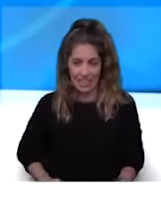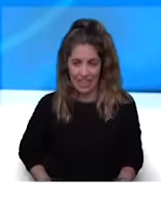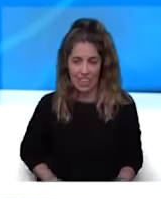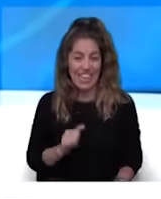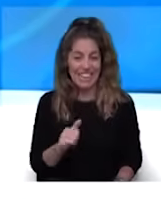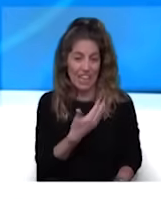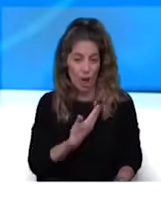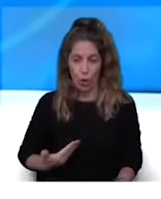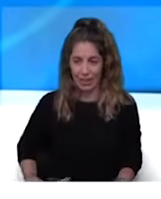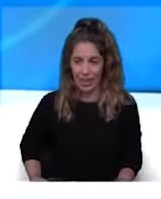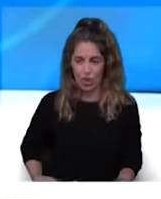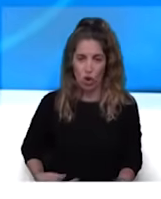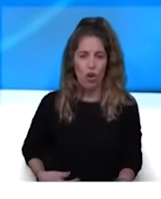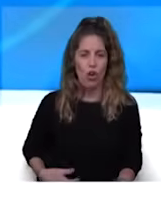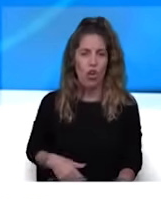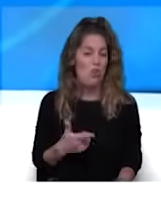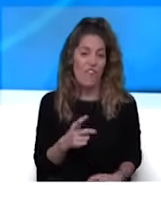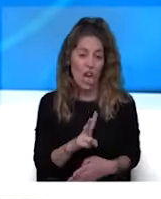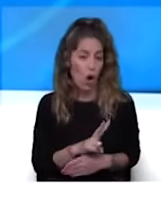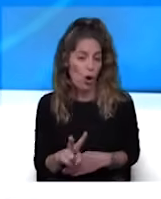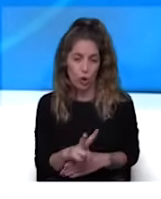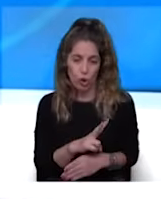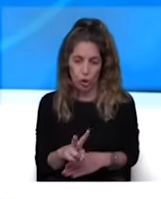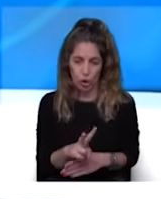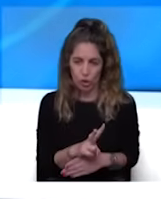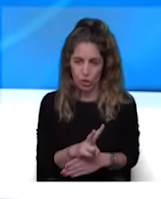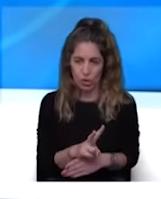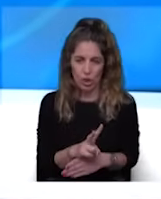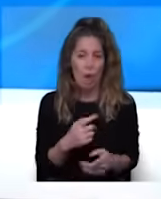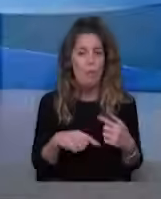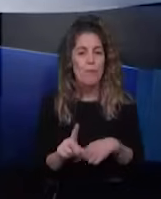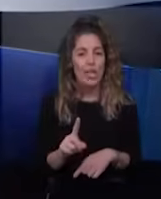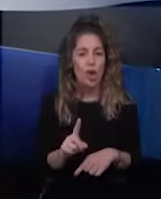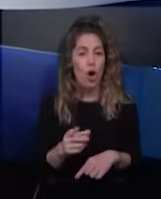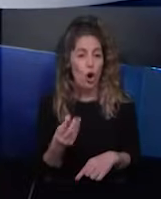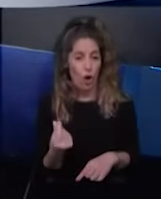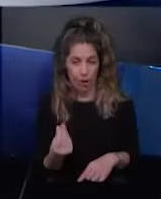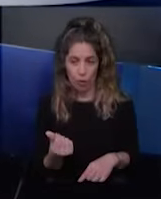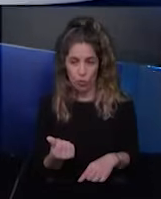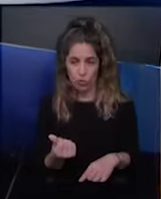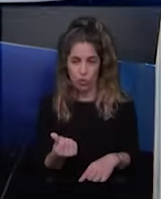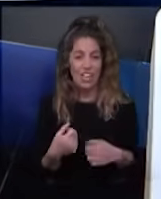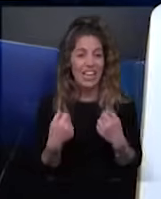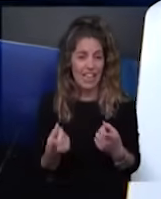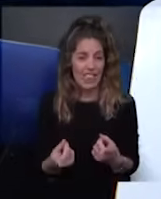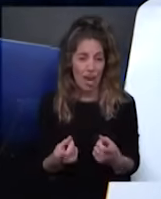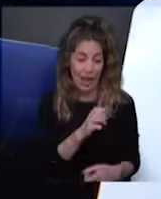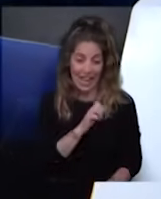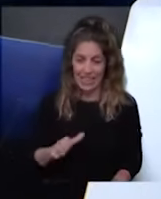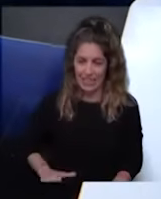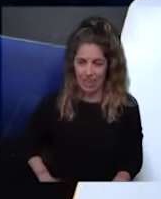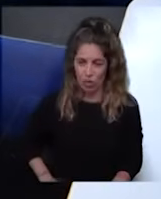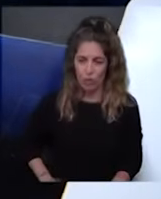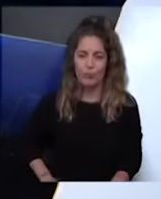tiene el gobierno sin ningún tipo de control además pero con recursos que le brinda al propio